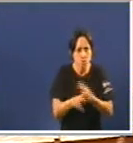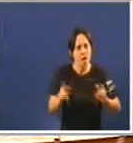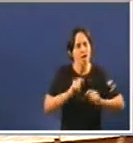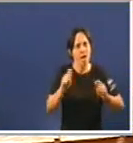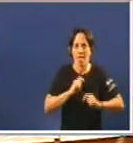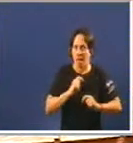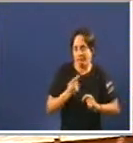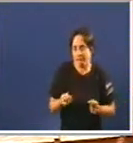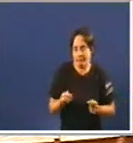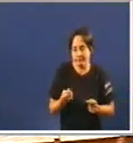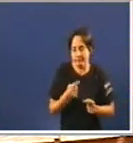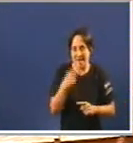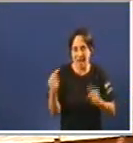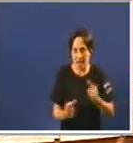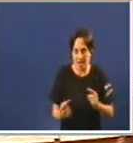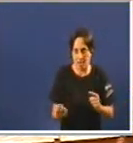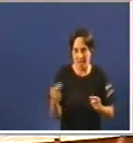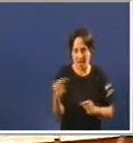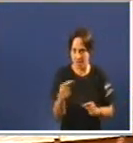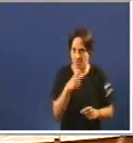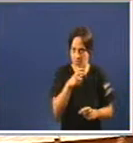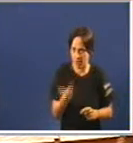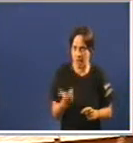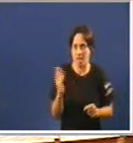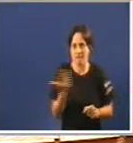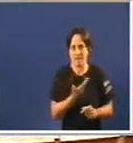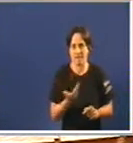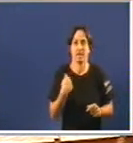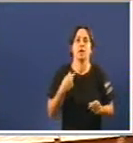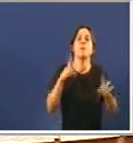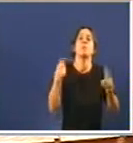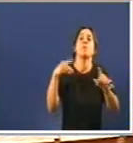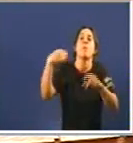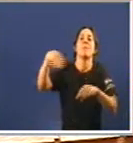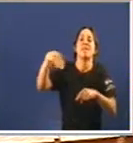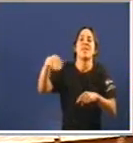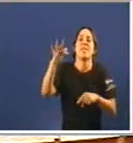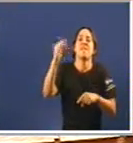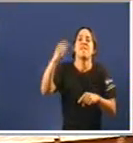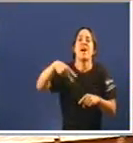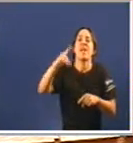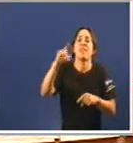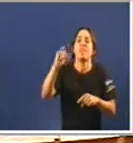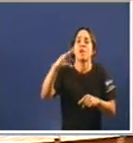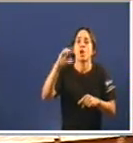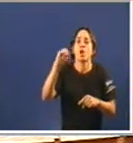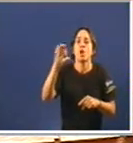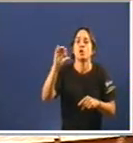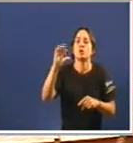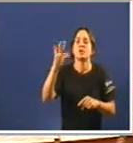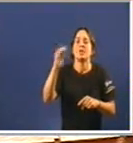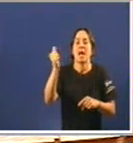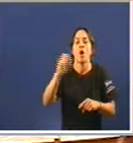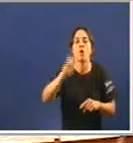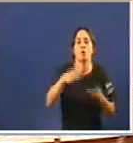falamos tamén no anterior pleno, o accidente de Fandicosta ou os problemas que houbo co afundimento do Novo Marcos. Pero a Xunta de